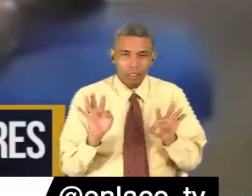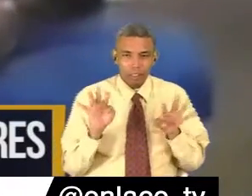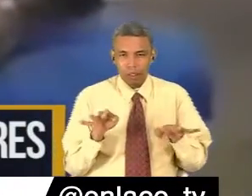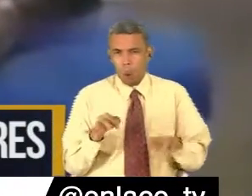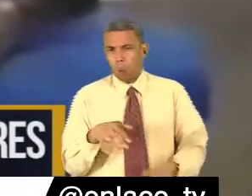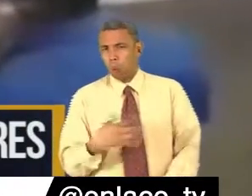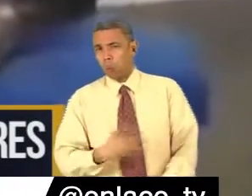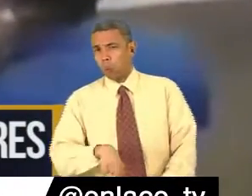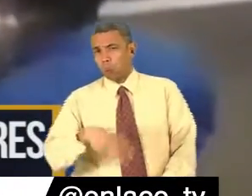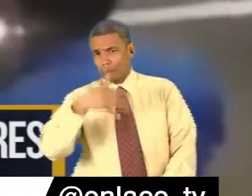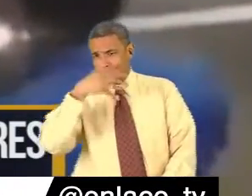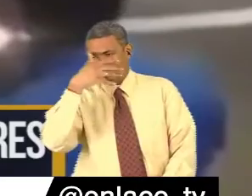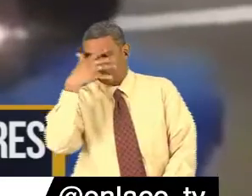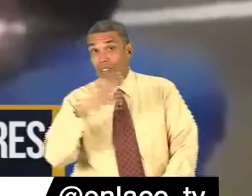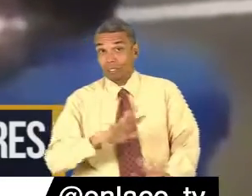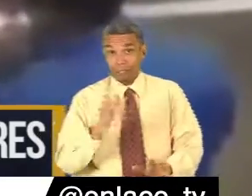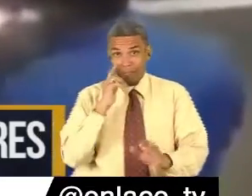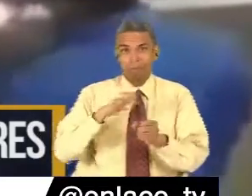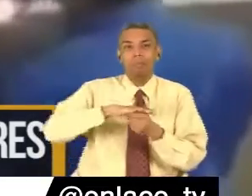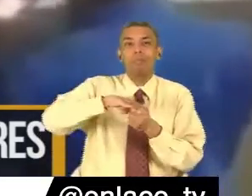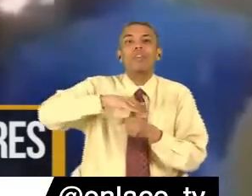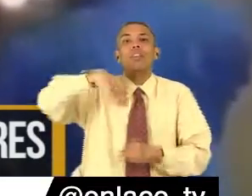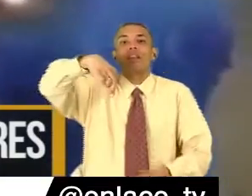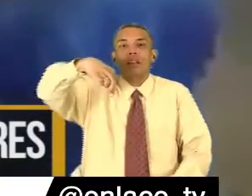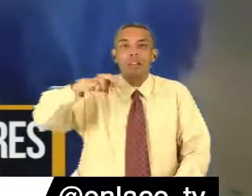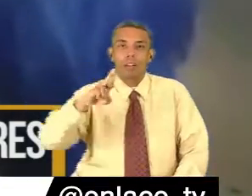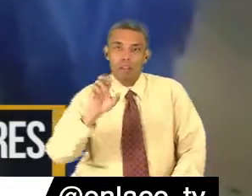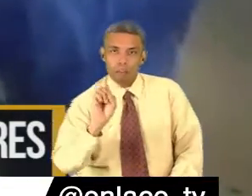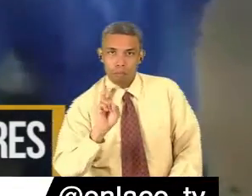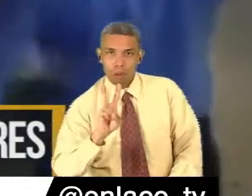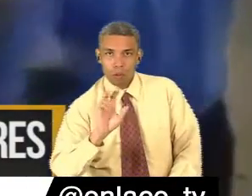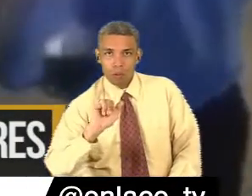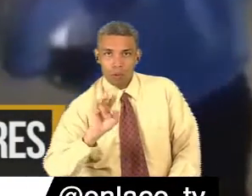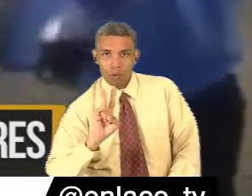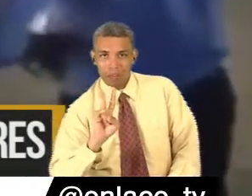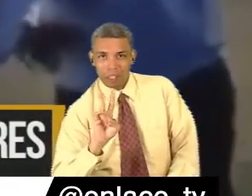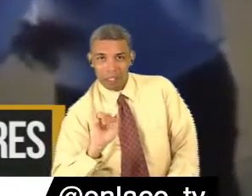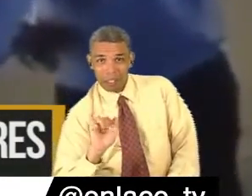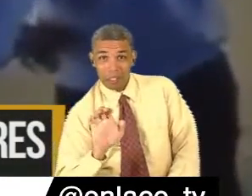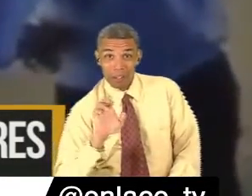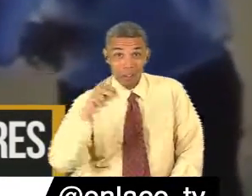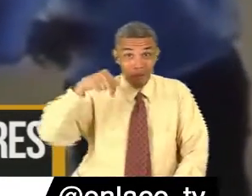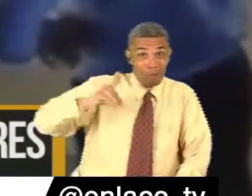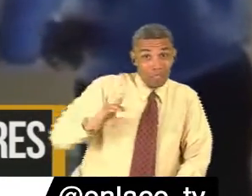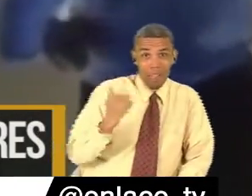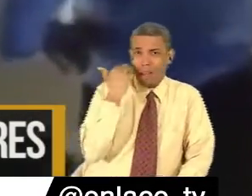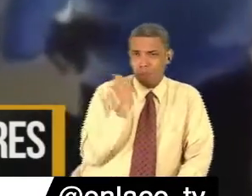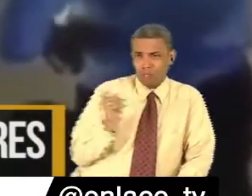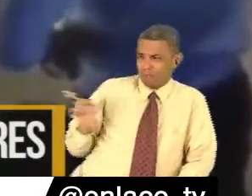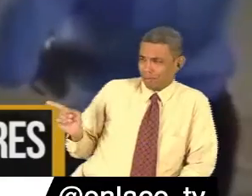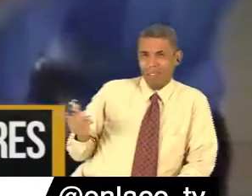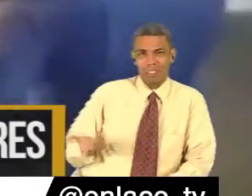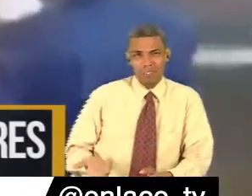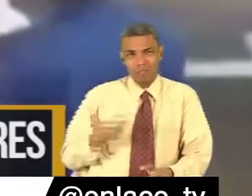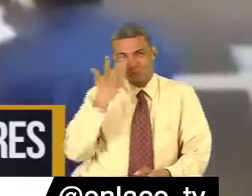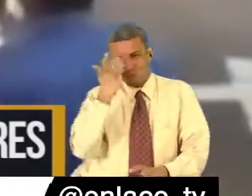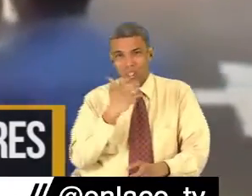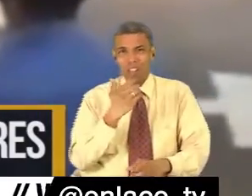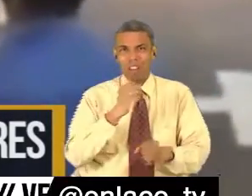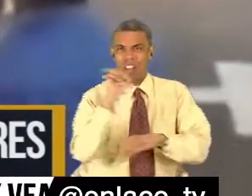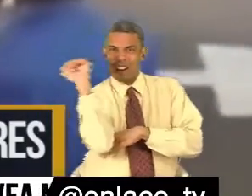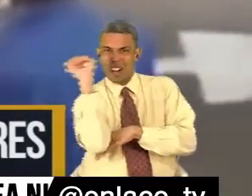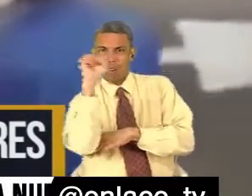vía principal del barrio Provivienda, esta mujer que viste camisa negra, tenis y un short de jean comienza a atacar a golpes el vidrio